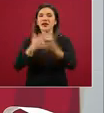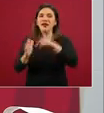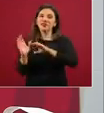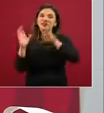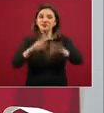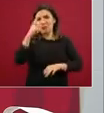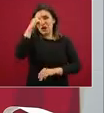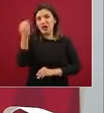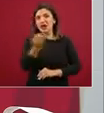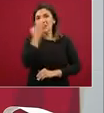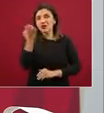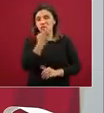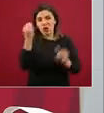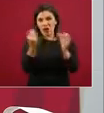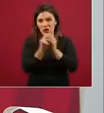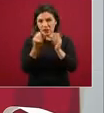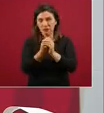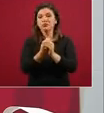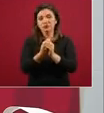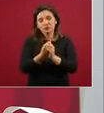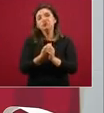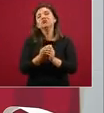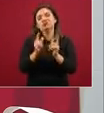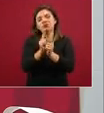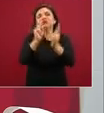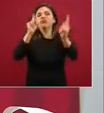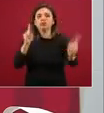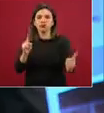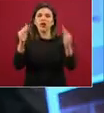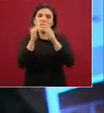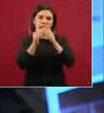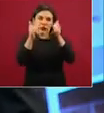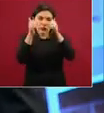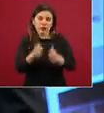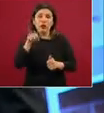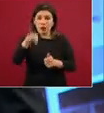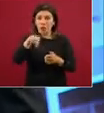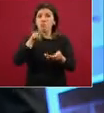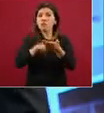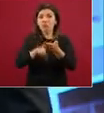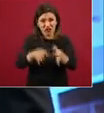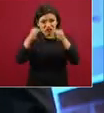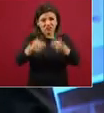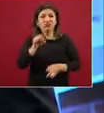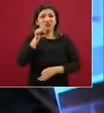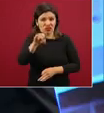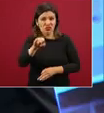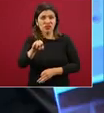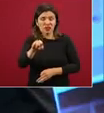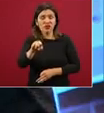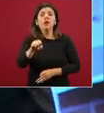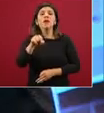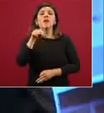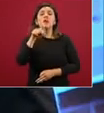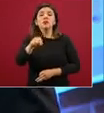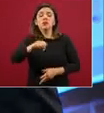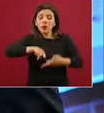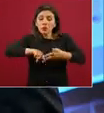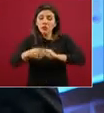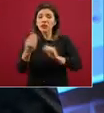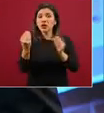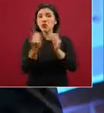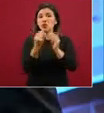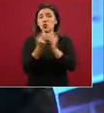regresar a clases a distancia. Va a tener validez oficial el inicio del curso